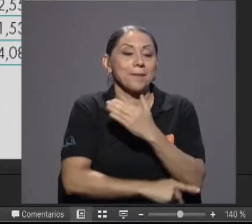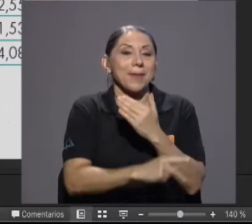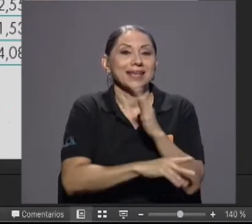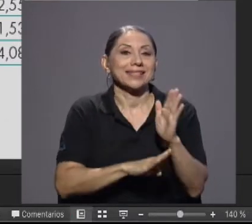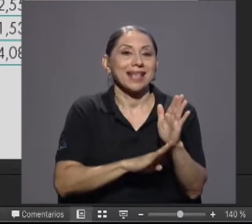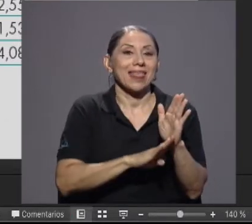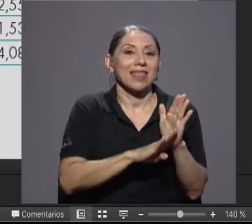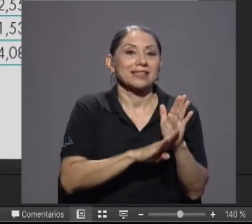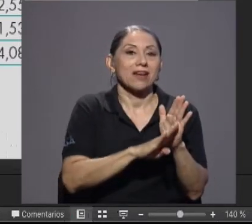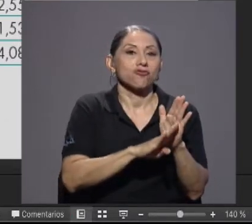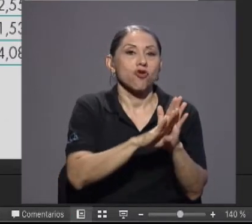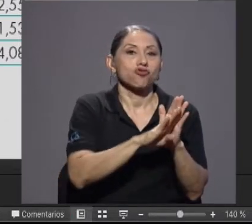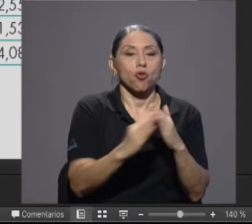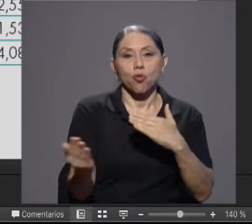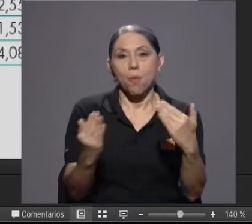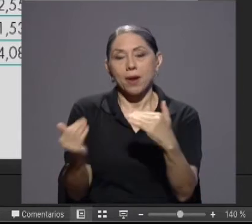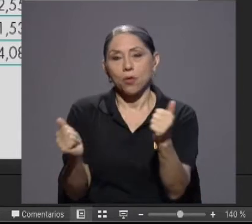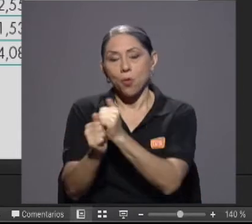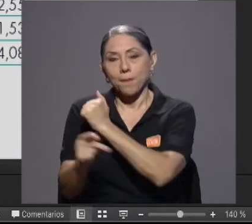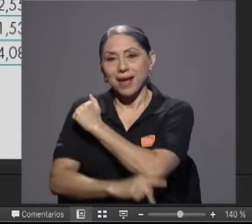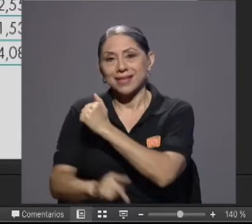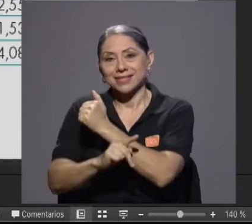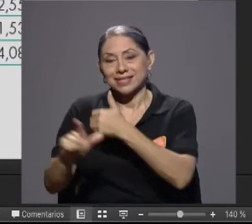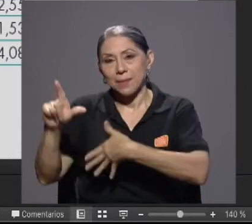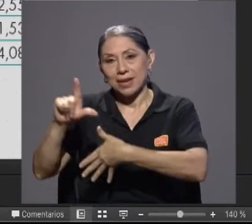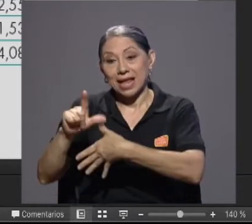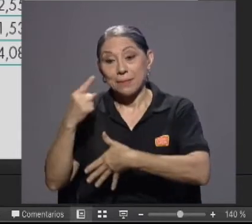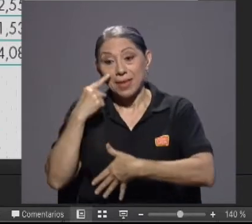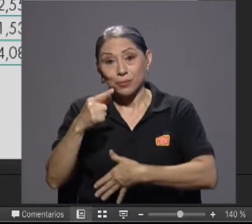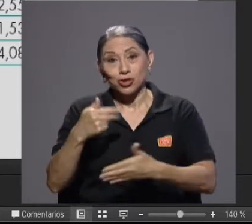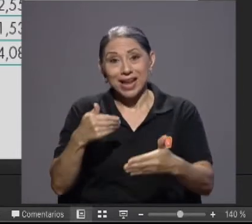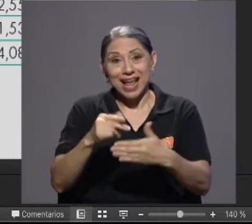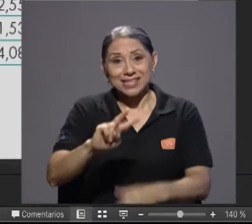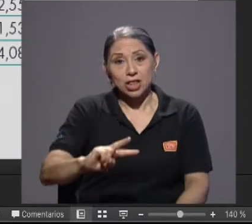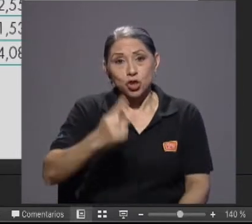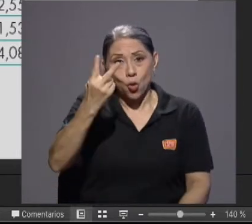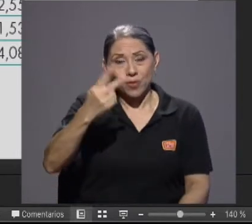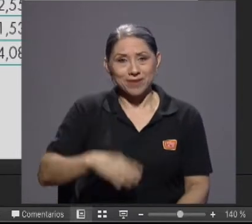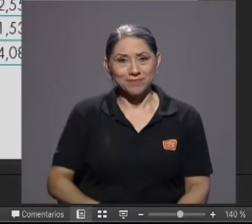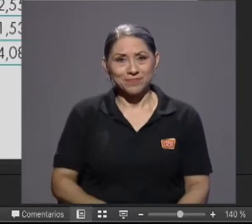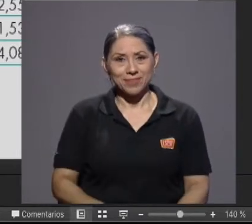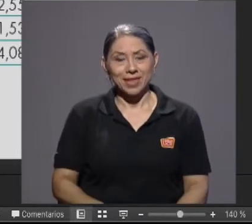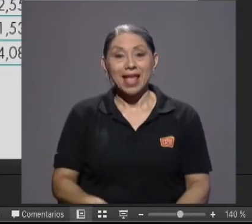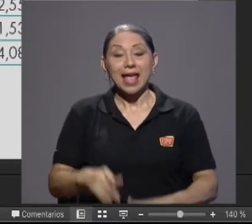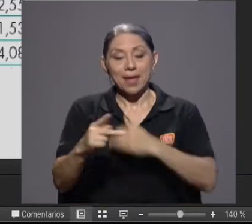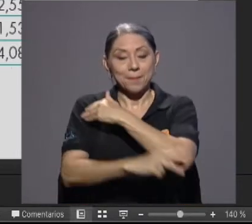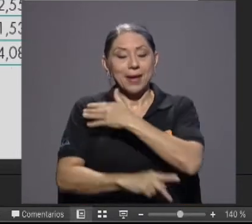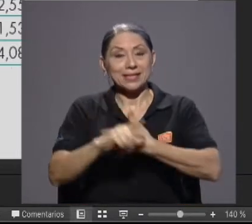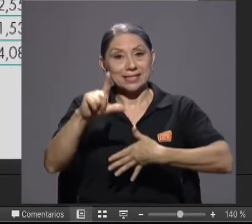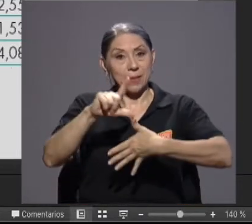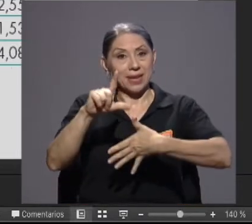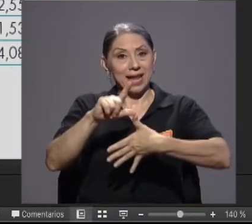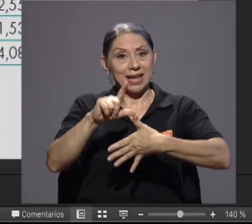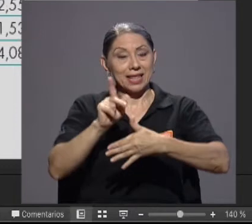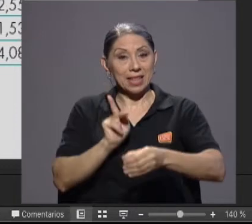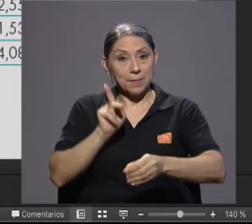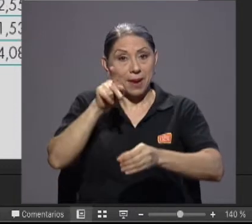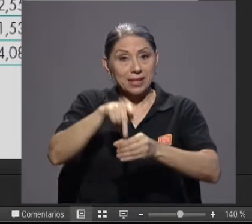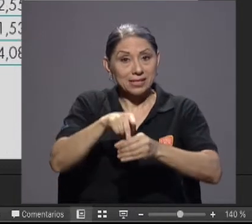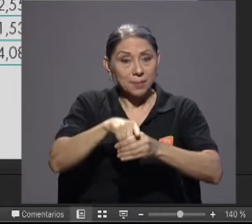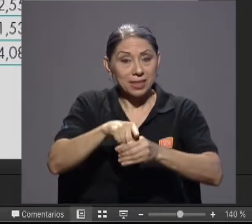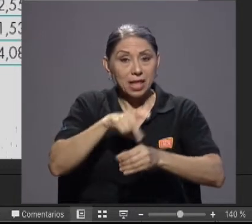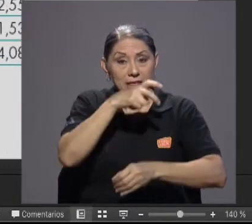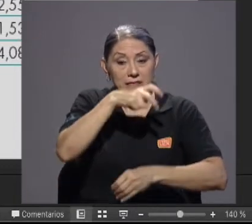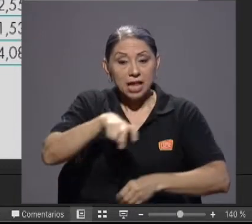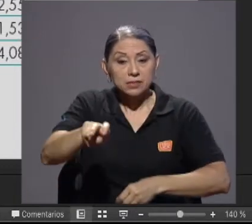América Latina, vemos que eso es prácticamente el doble. La participación en países de América Latina, en el caso de transporte particular, ronda